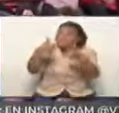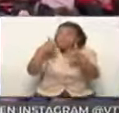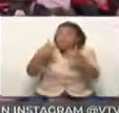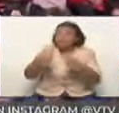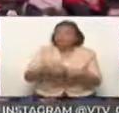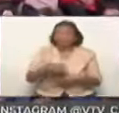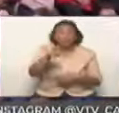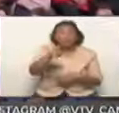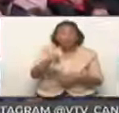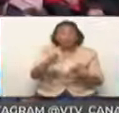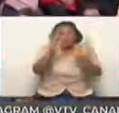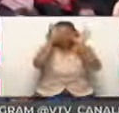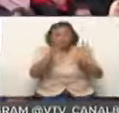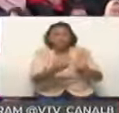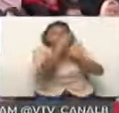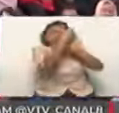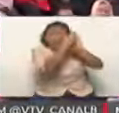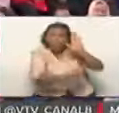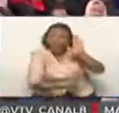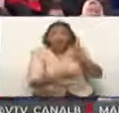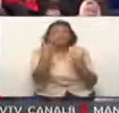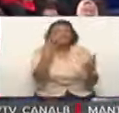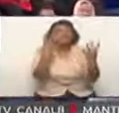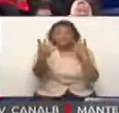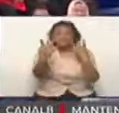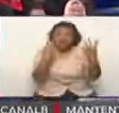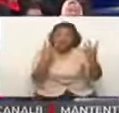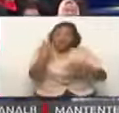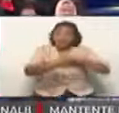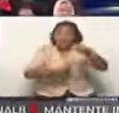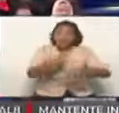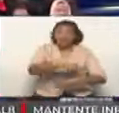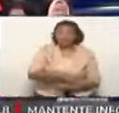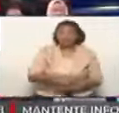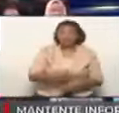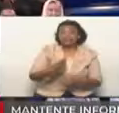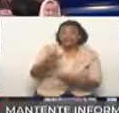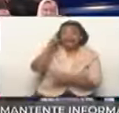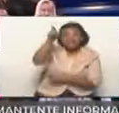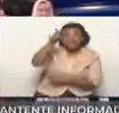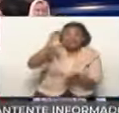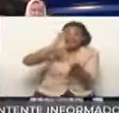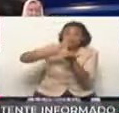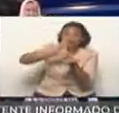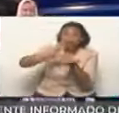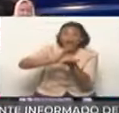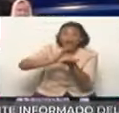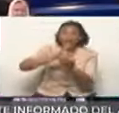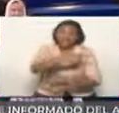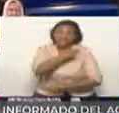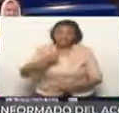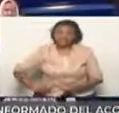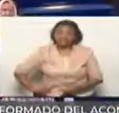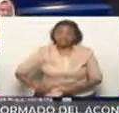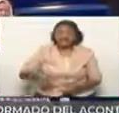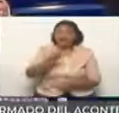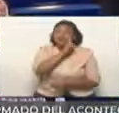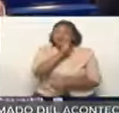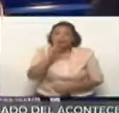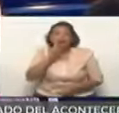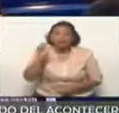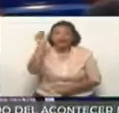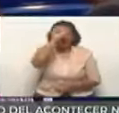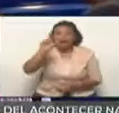todo esto, por supuesto, en el marco de la feria que tenemos en Shanghái. Acá nos acompañan, presidente, de los